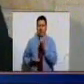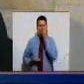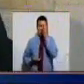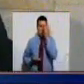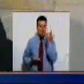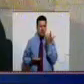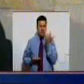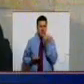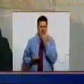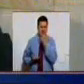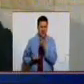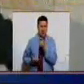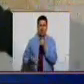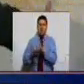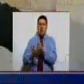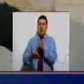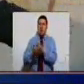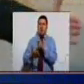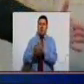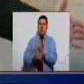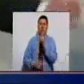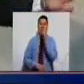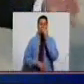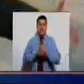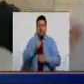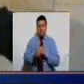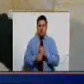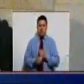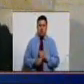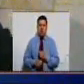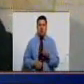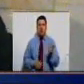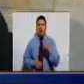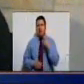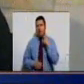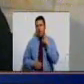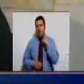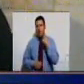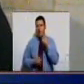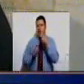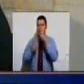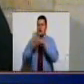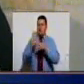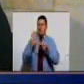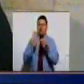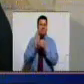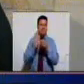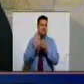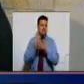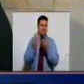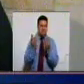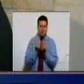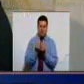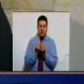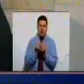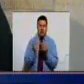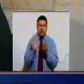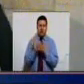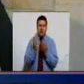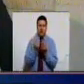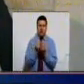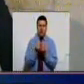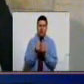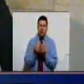razón de esas conductas? Y al final del año seguramente nos van a clavar aquí hasta el alma una reforma tributaria bien